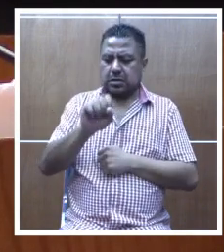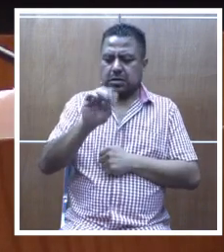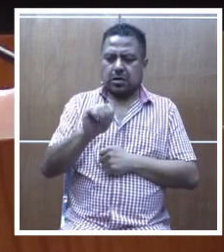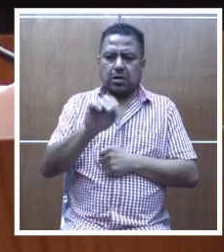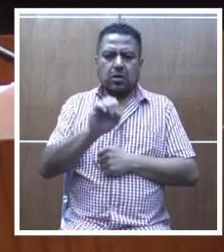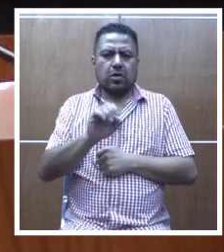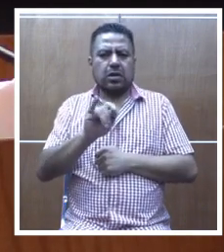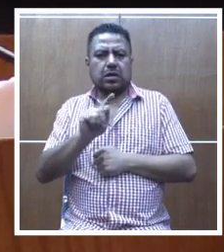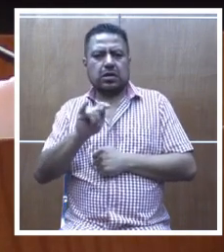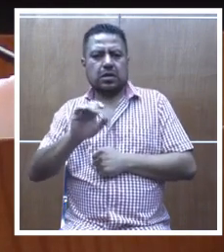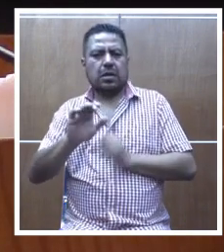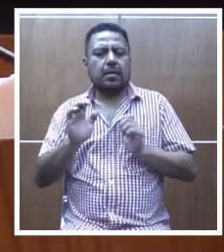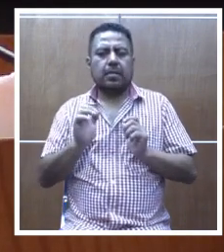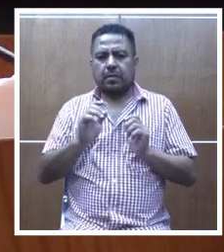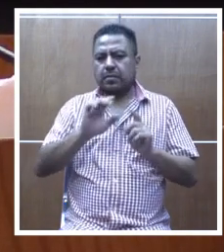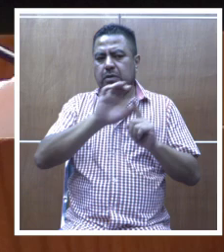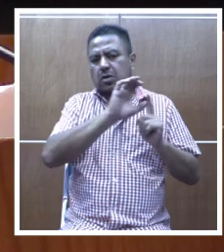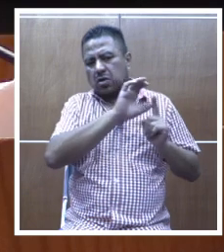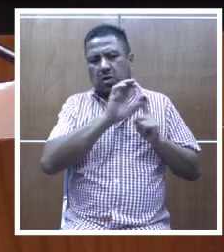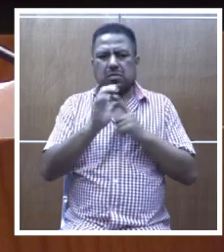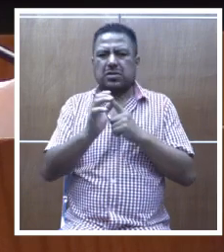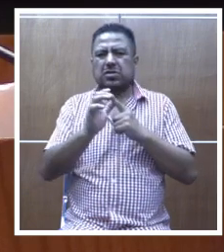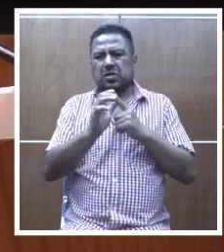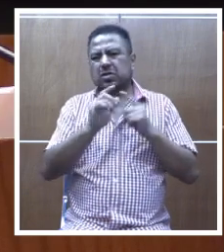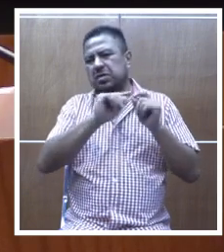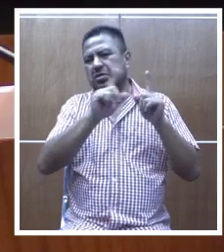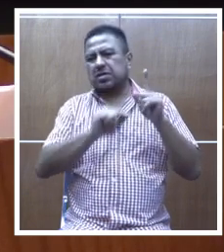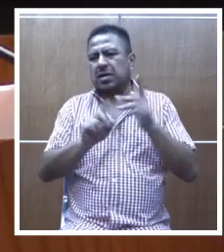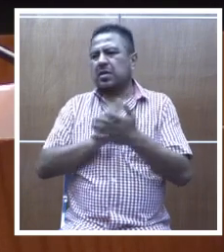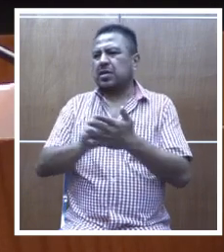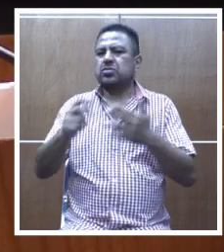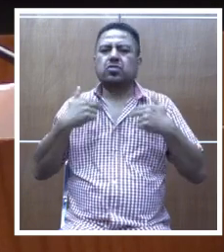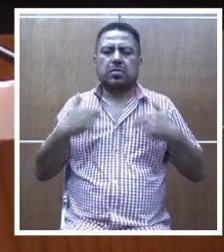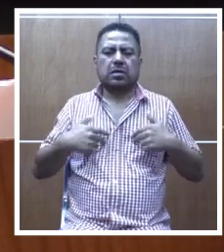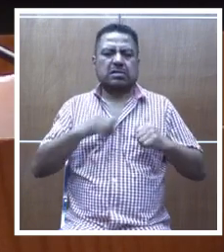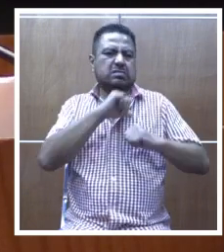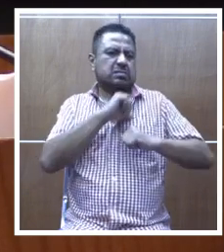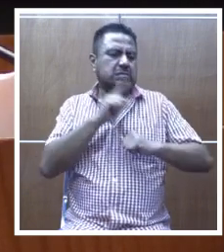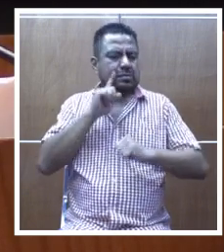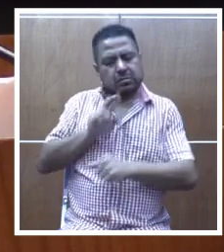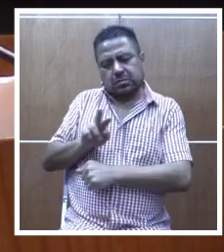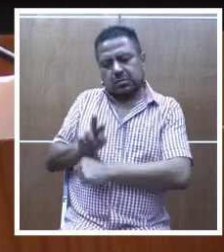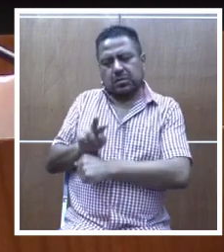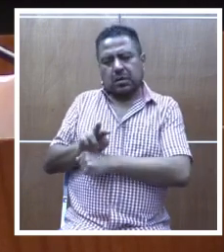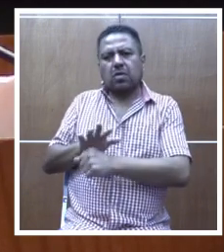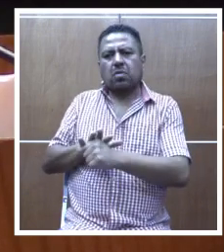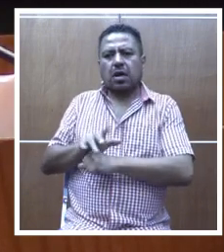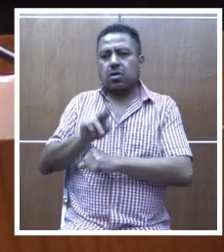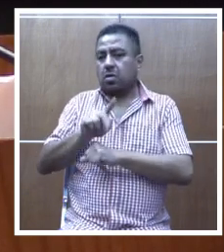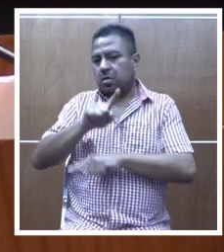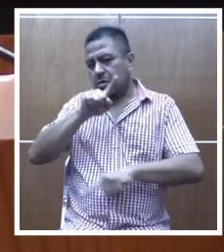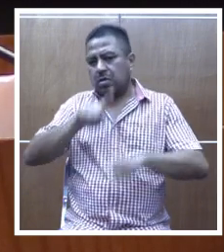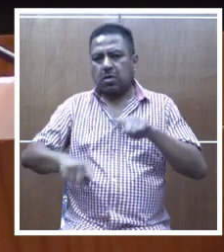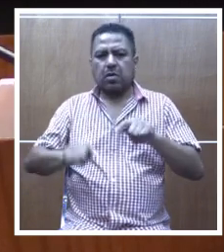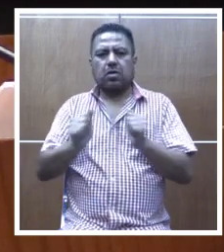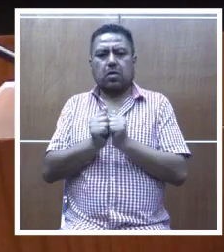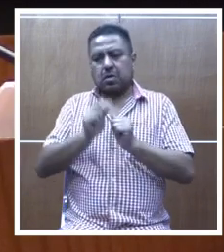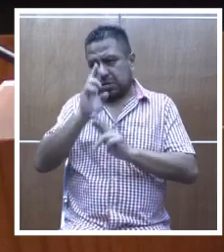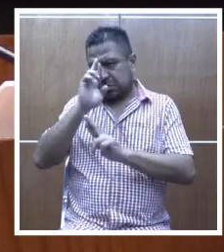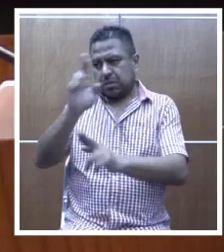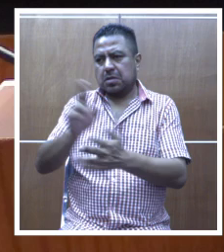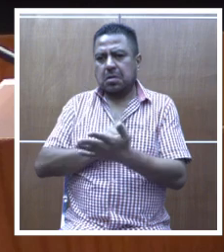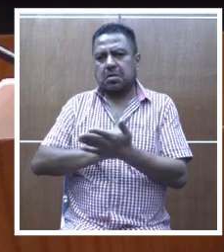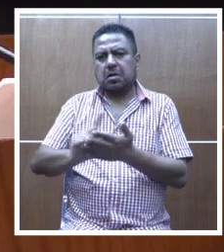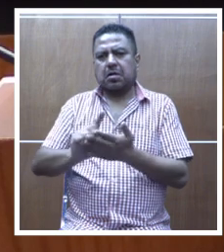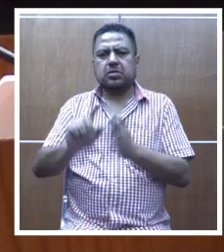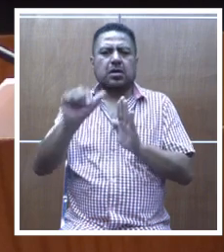OIT. La Comisión Nacional de los Derechos Humanos, el cual se encarga de la supervisión, la no violación y el respeto al derecho humano